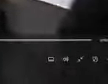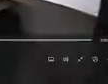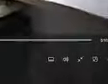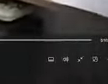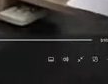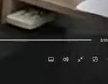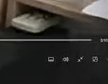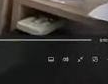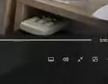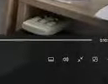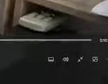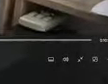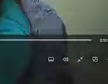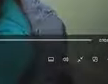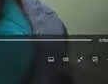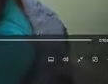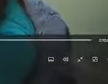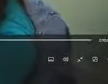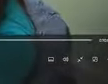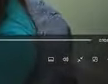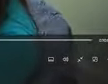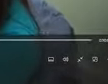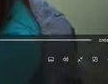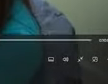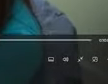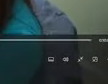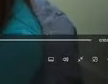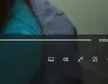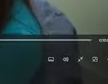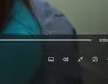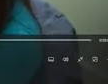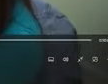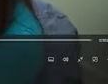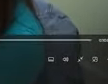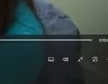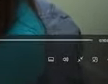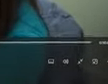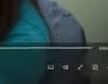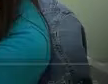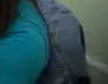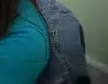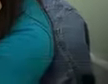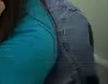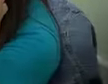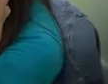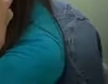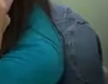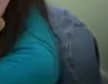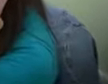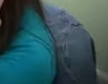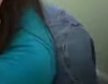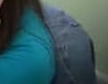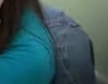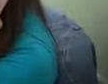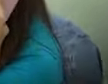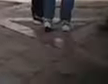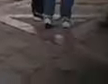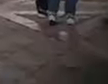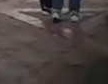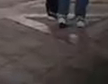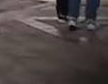35.121 más en el año 2021, en el cual se elaboraron 432.008 autorizaciones de